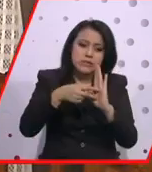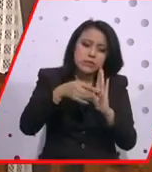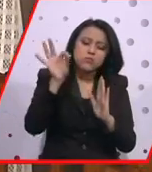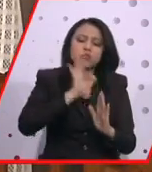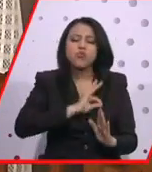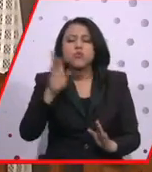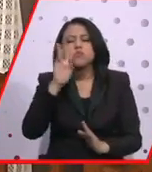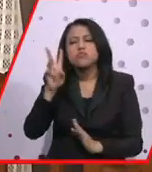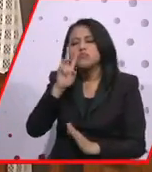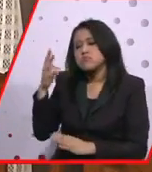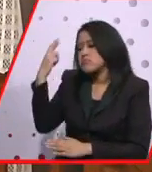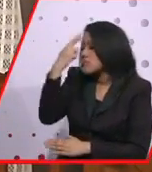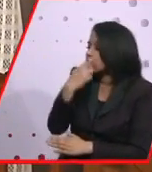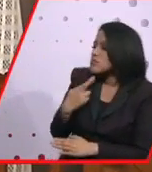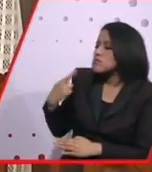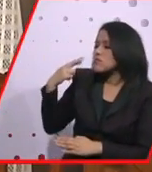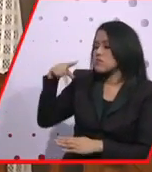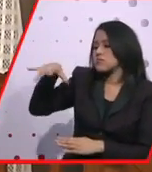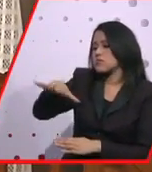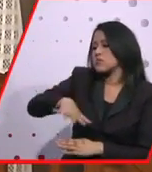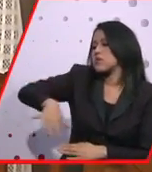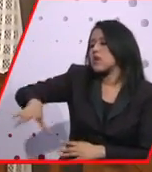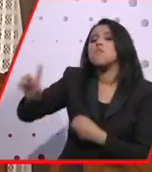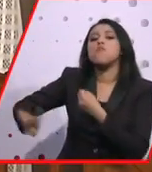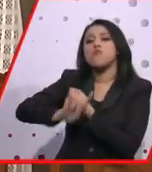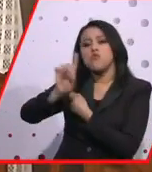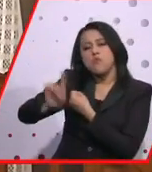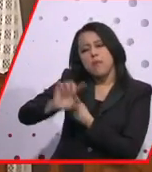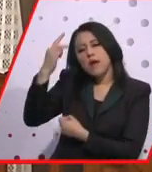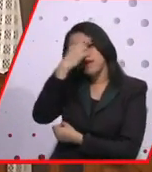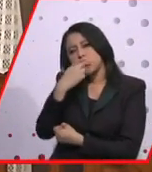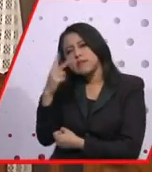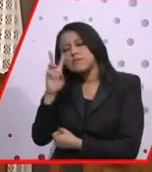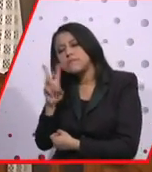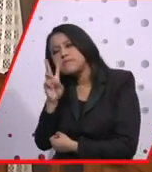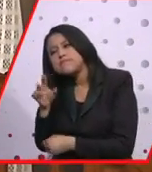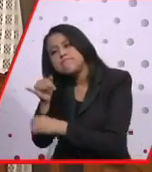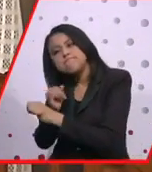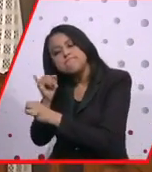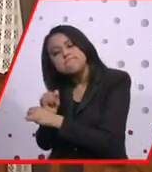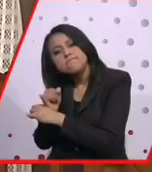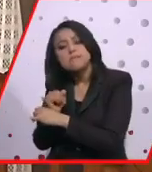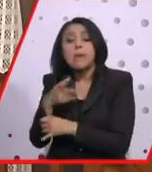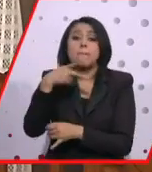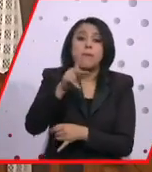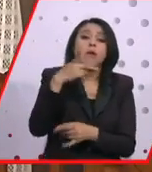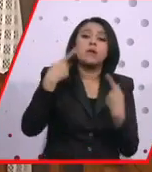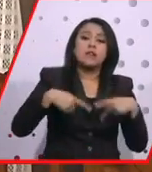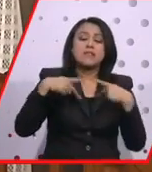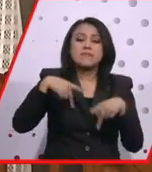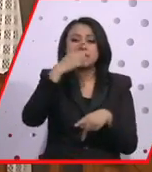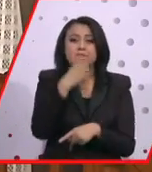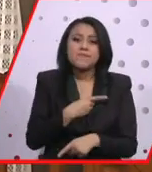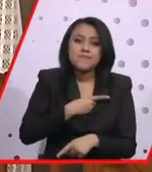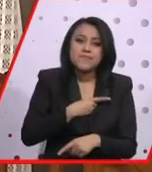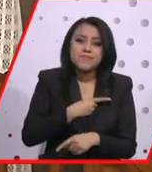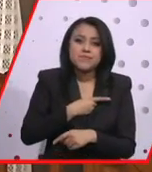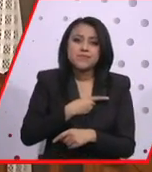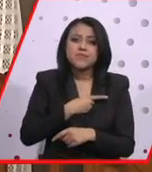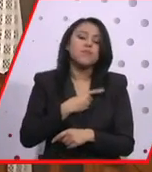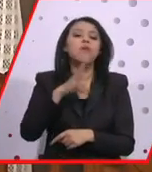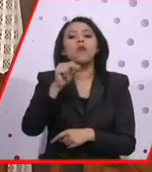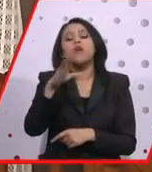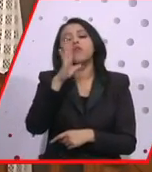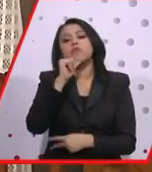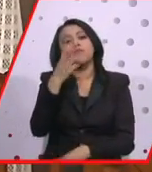la bueno el problema pero me el la persona de ahí me dijo que no que no podía venir